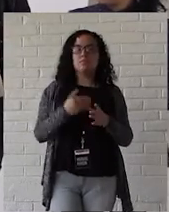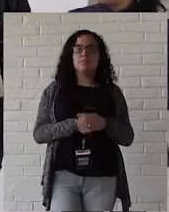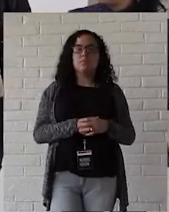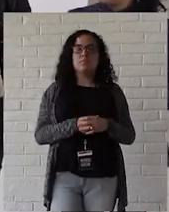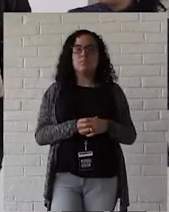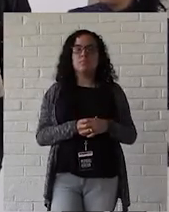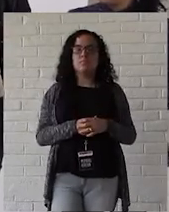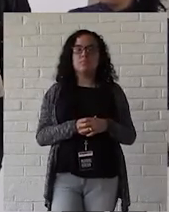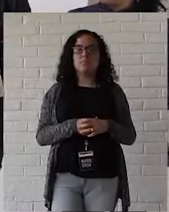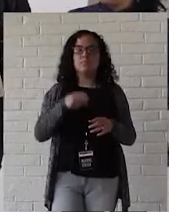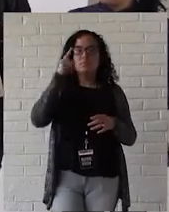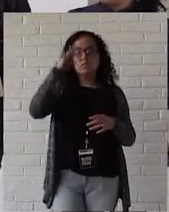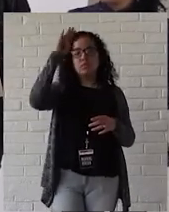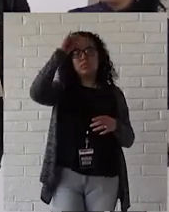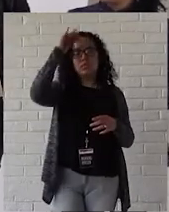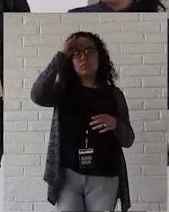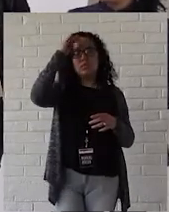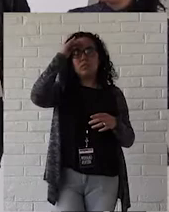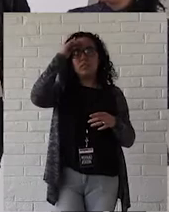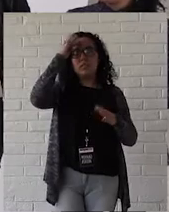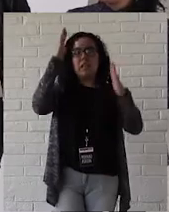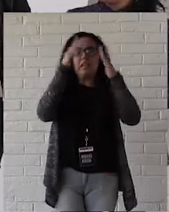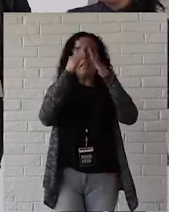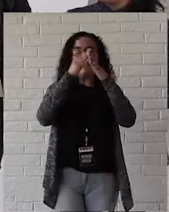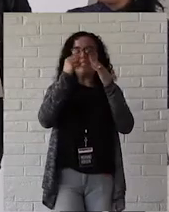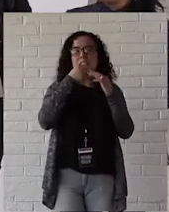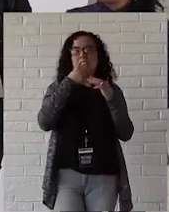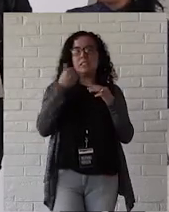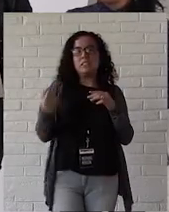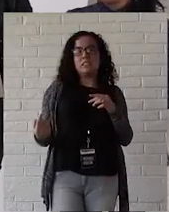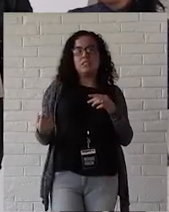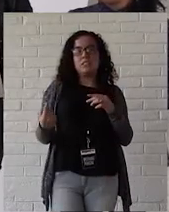Muy bien. Tú vas a pensar en, ya sé, la casa de cuando eras una niña chiquita.